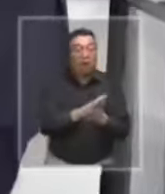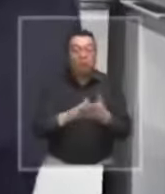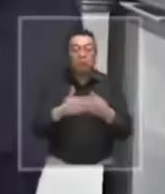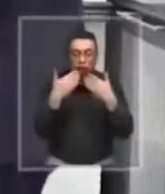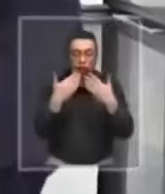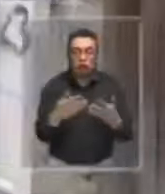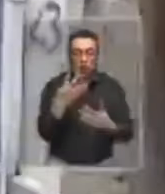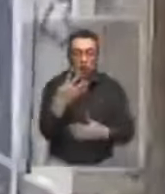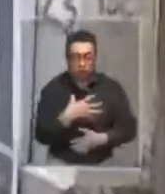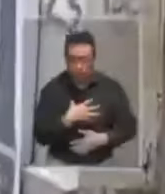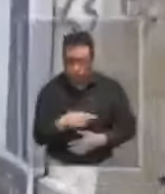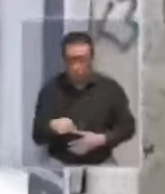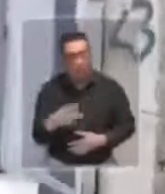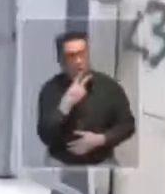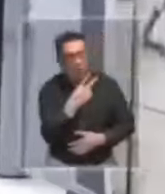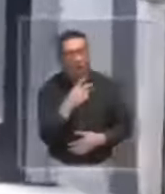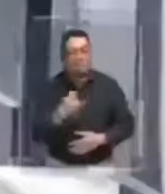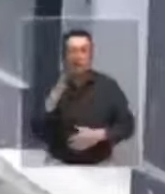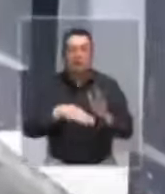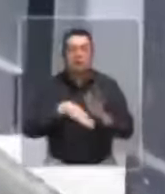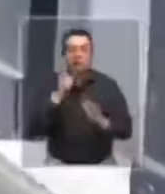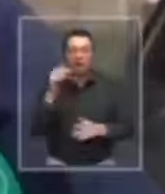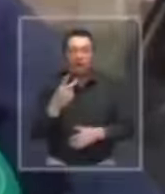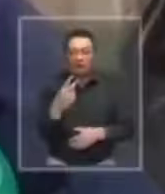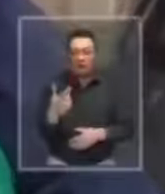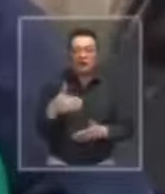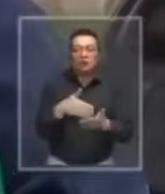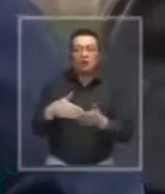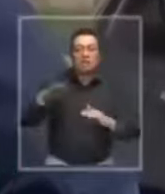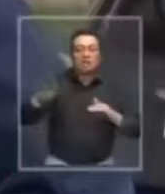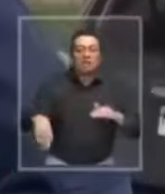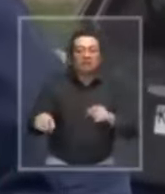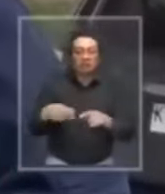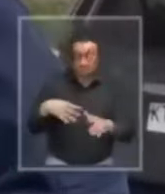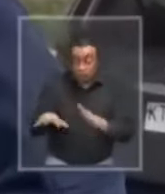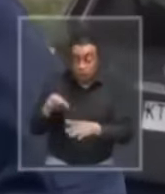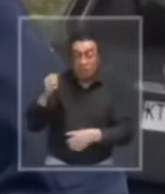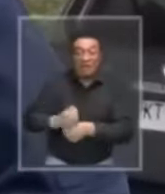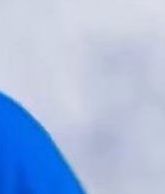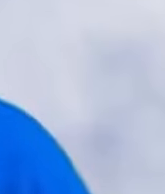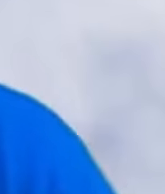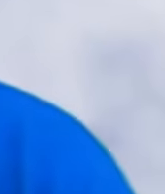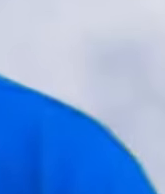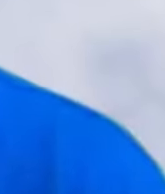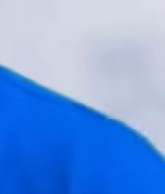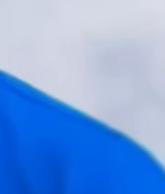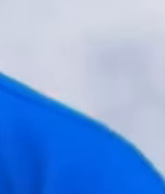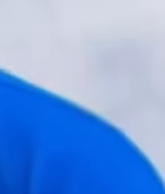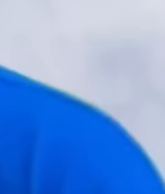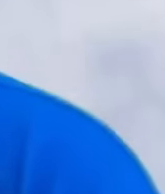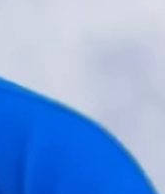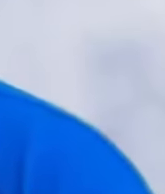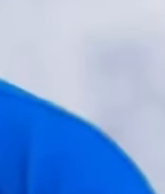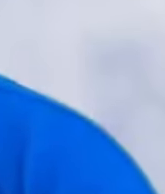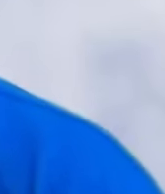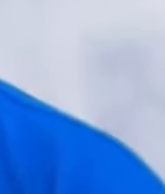sus cuatro hijos tiene mucho más valor que el bolso cargado con millones que encontró mientras recogía la basura. Este caso en particular